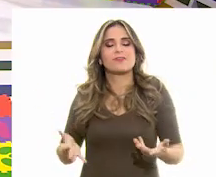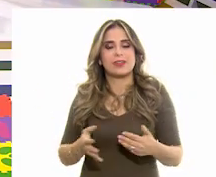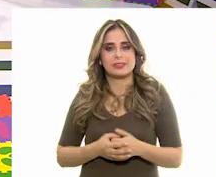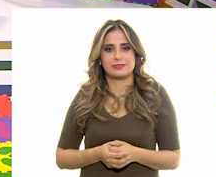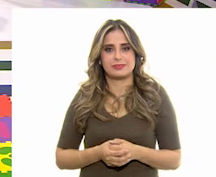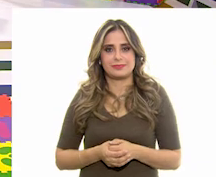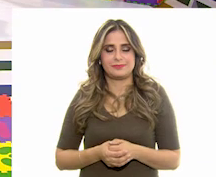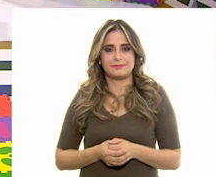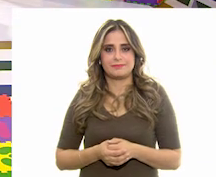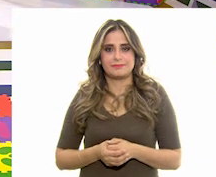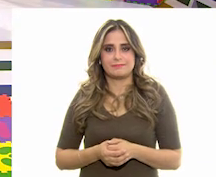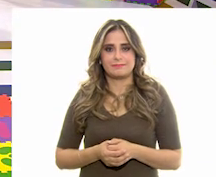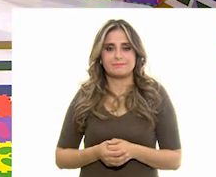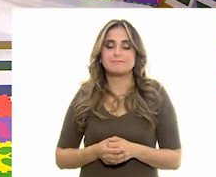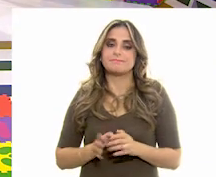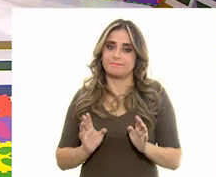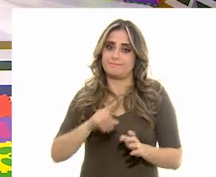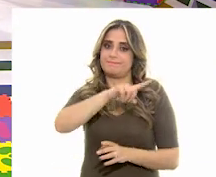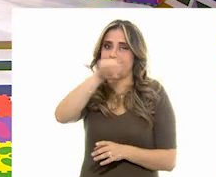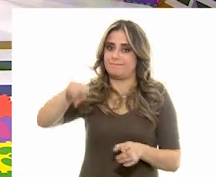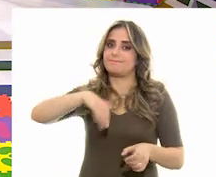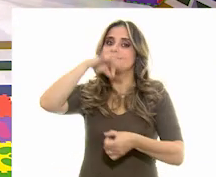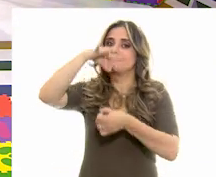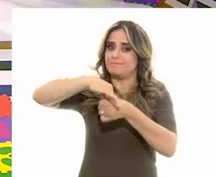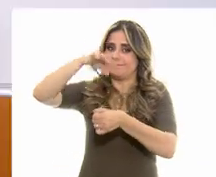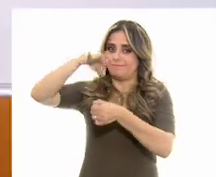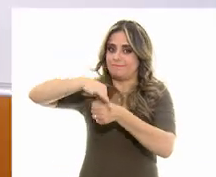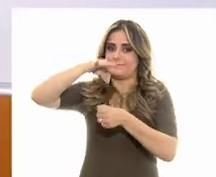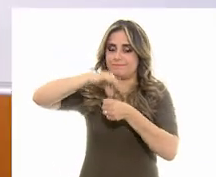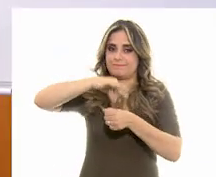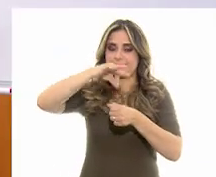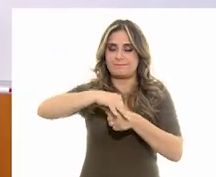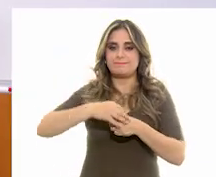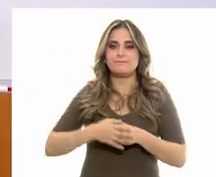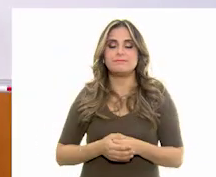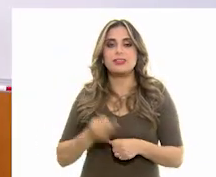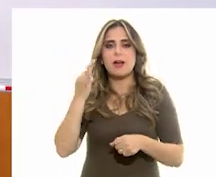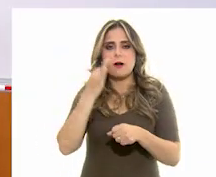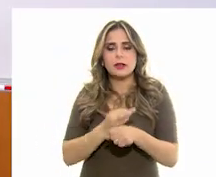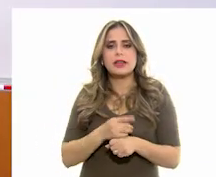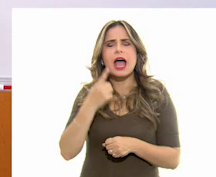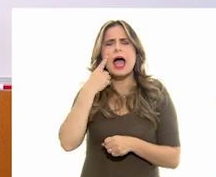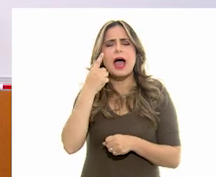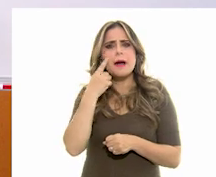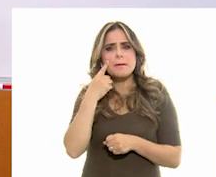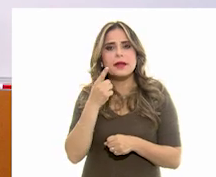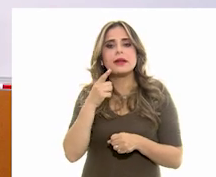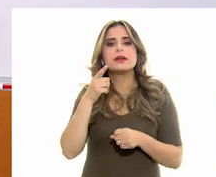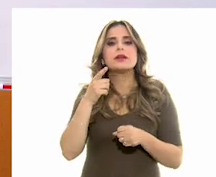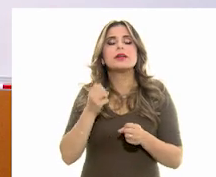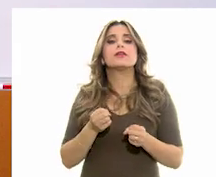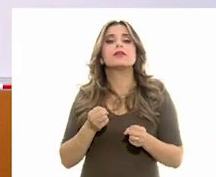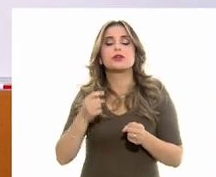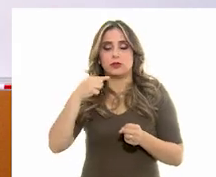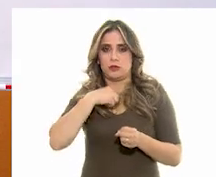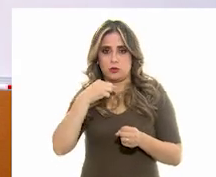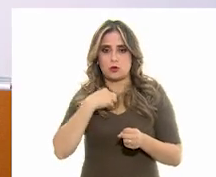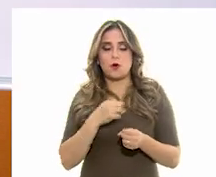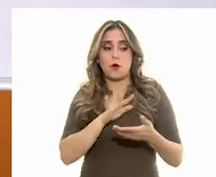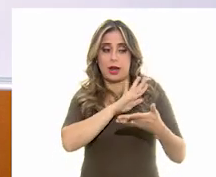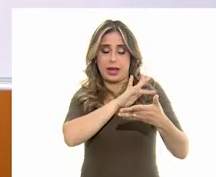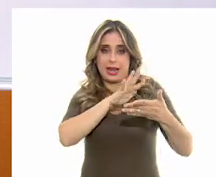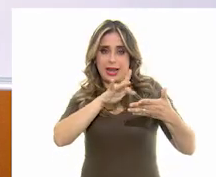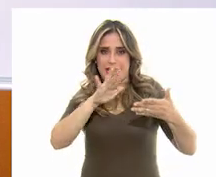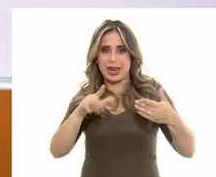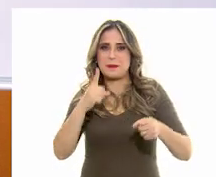eso van a votar. Muy bien. Vamos a ir escuchando cuántos timbrazos dan. Yo voy a leer el